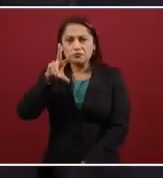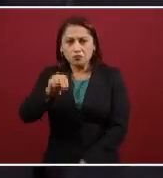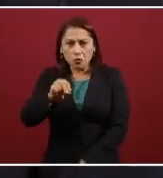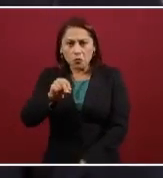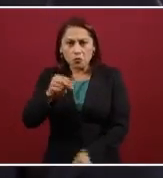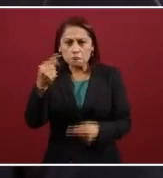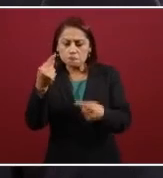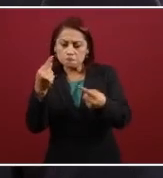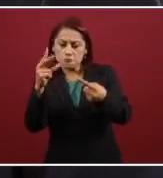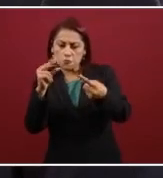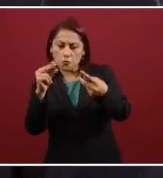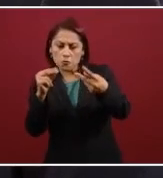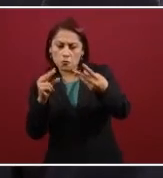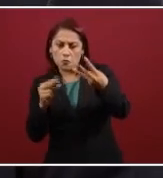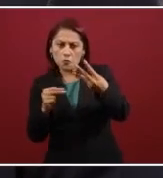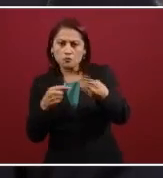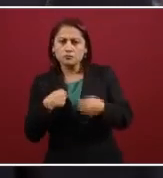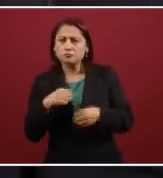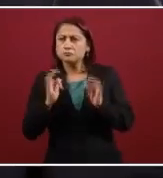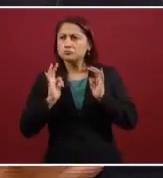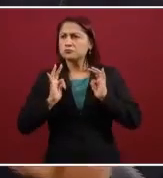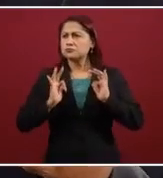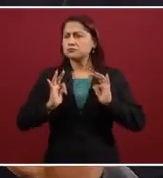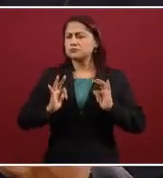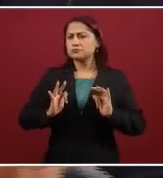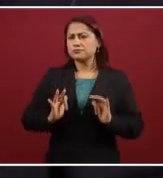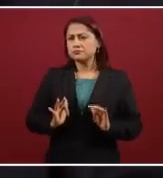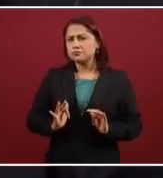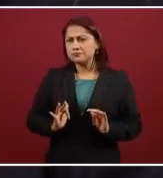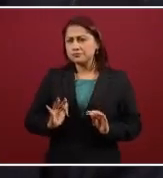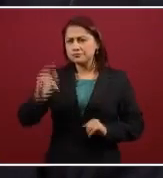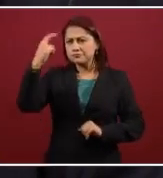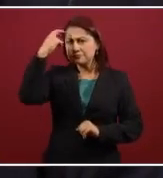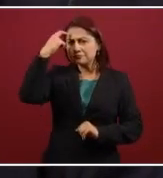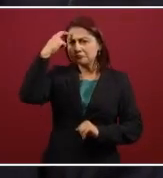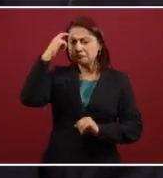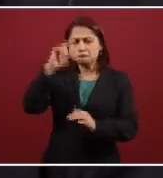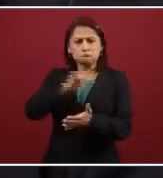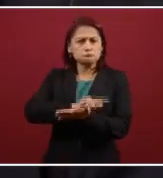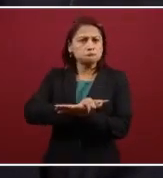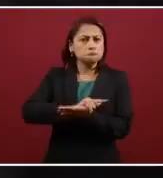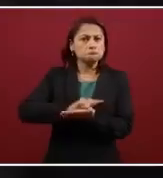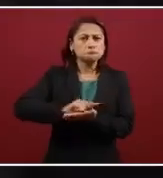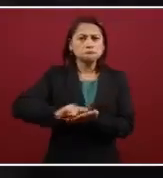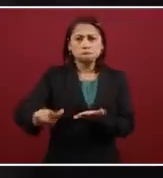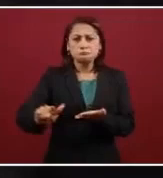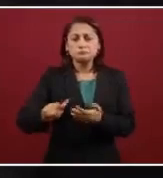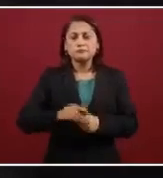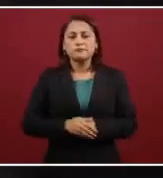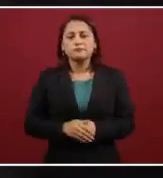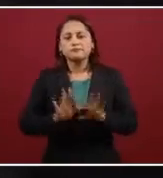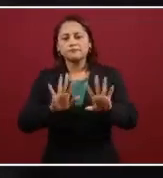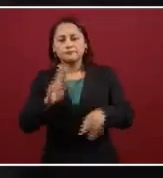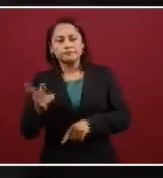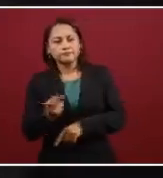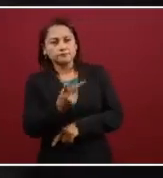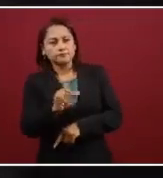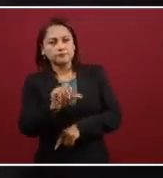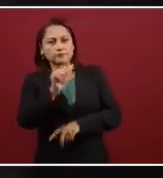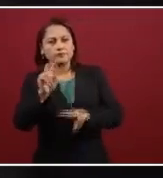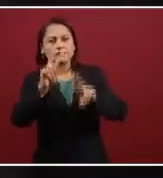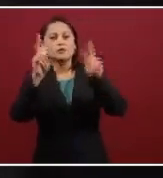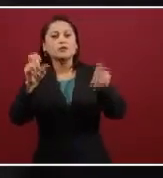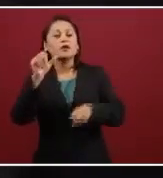tranquilo, sin ningún problema de conciencia. Y en otro tema nada más, que también salió el día de ayer